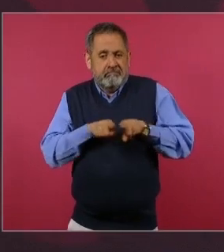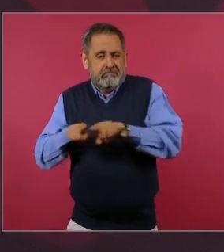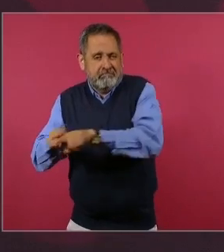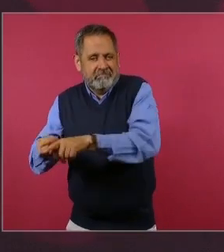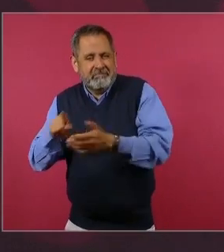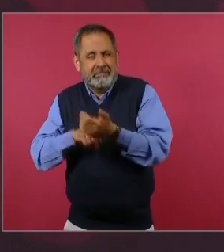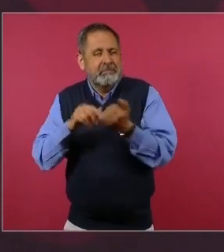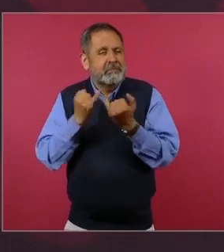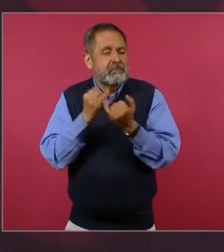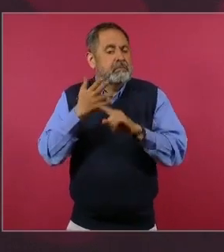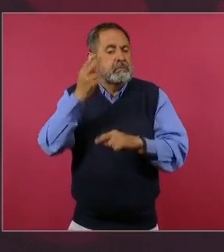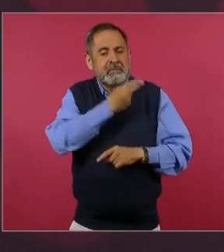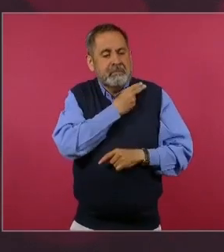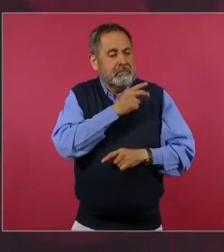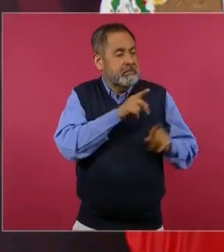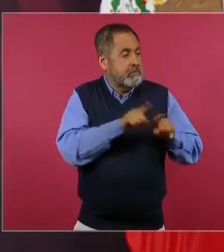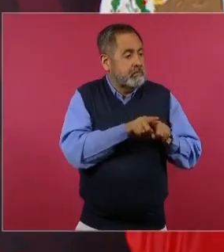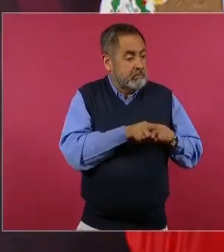nada de eso.